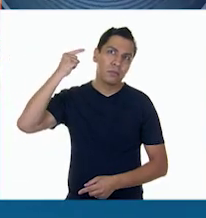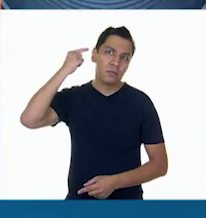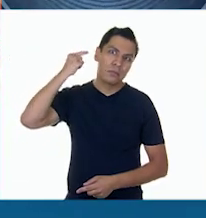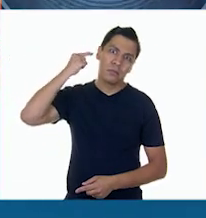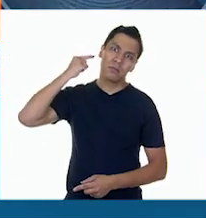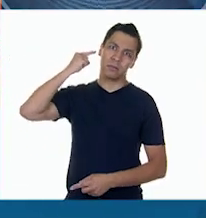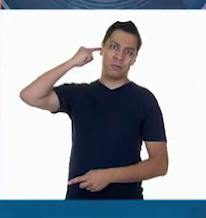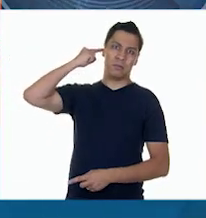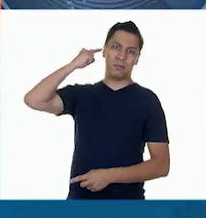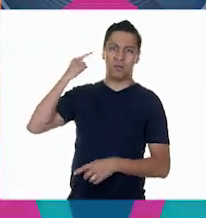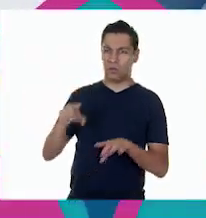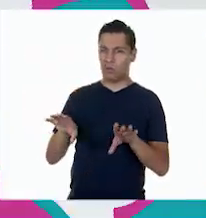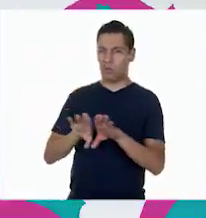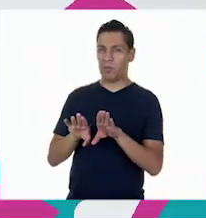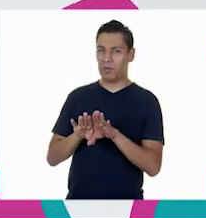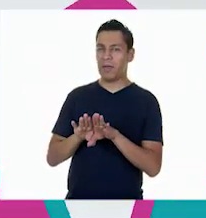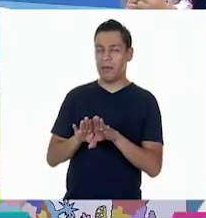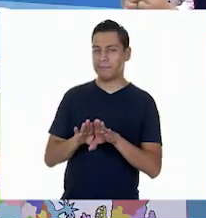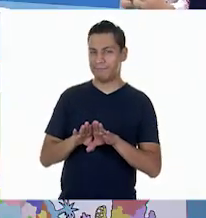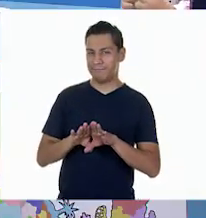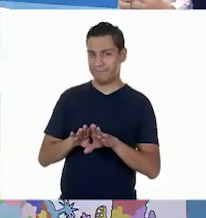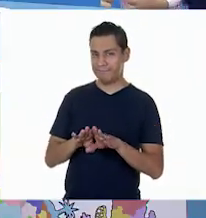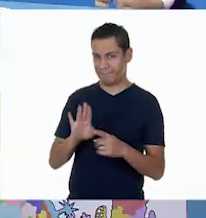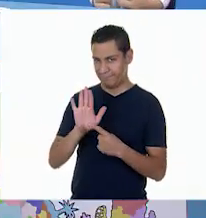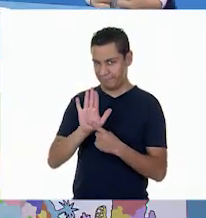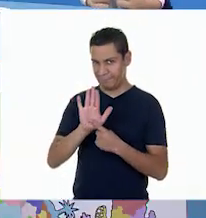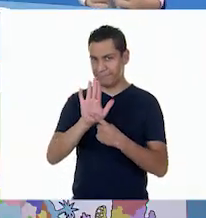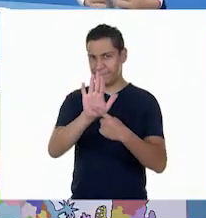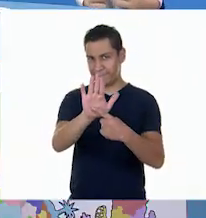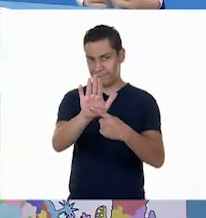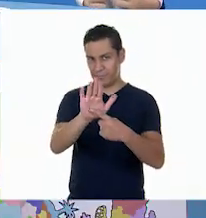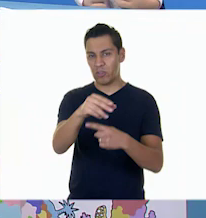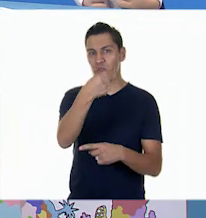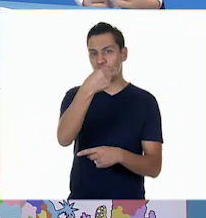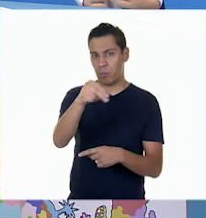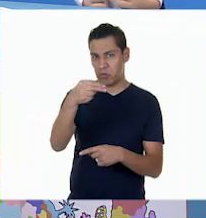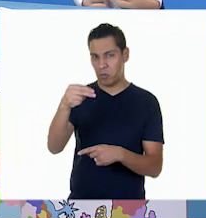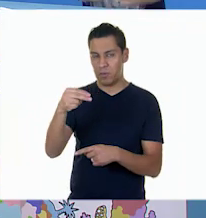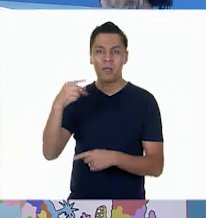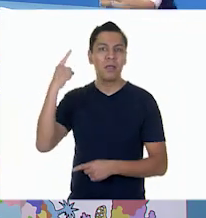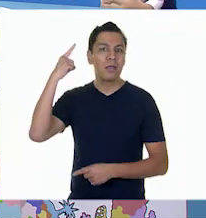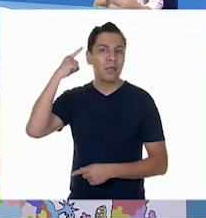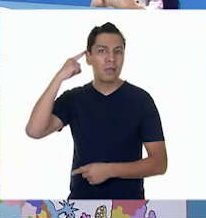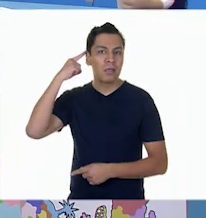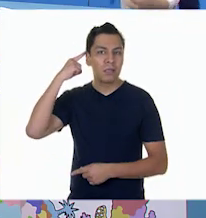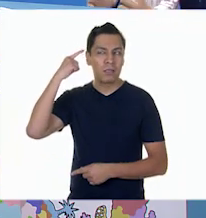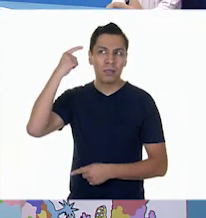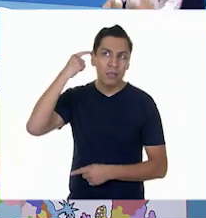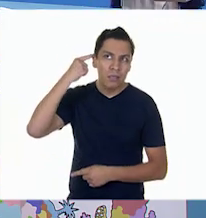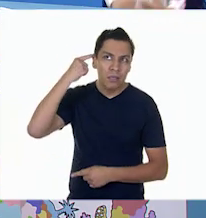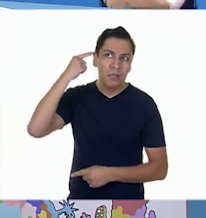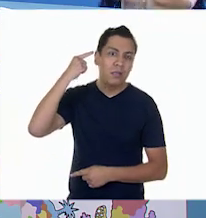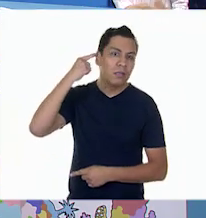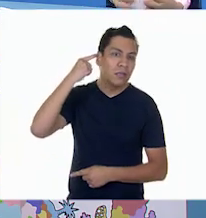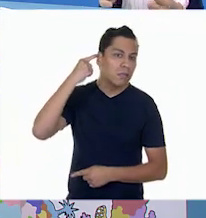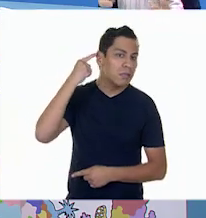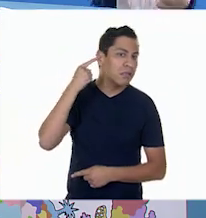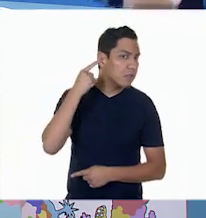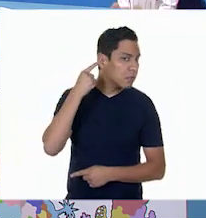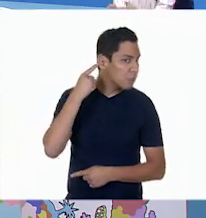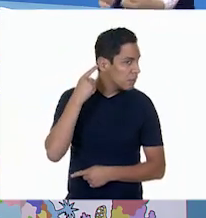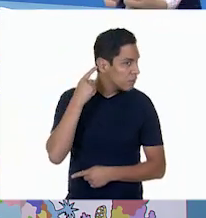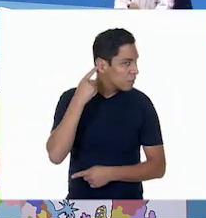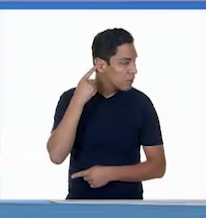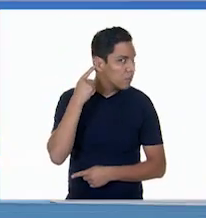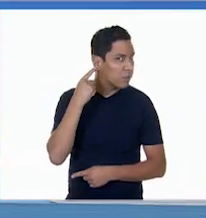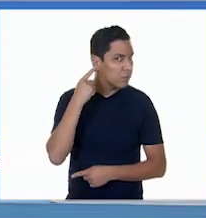Bueno, vamos a ir pegando las tarjetas que tenemos aquí con los nombres de cada parte del oído. Claro, maestra, yo voy a poner muchísima atención